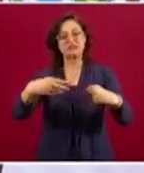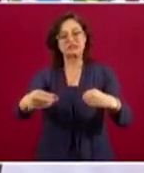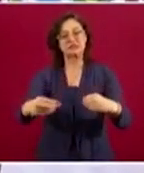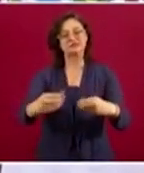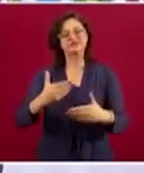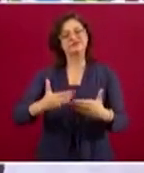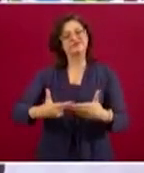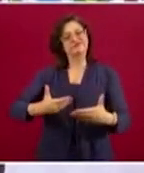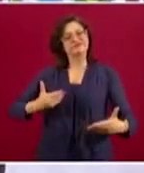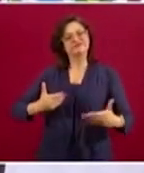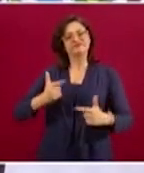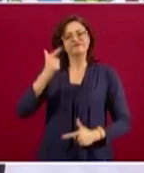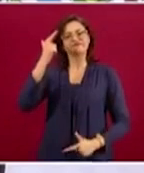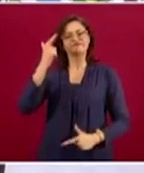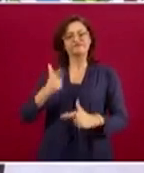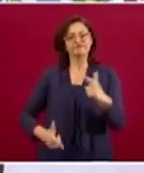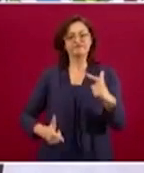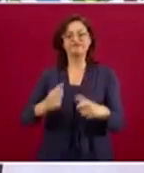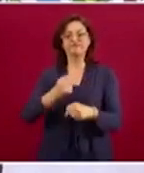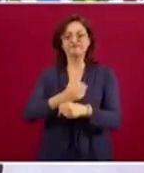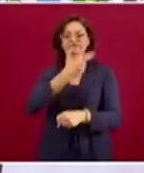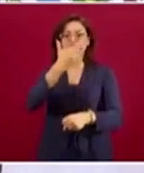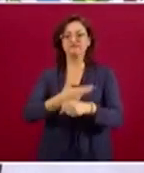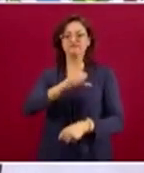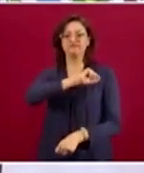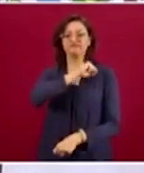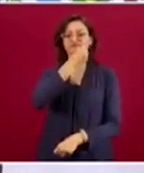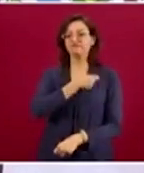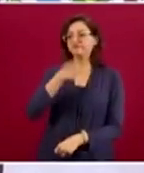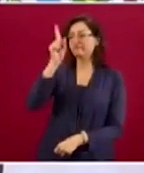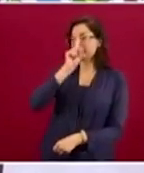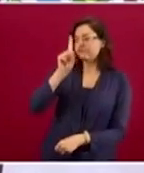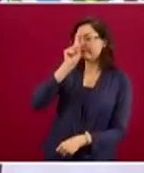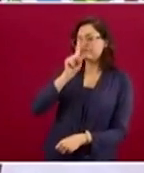recomendadas por la Secretaría de Salud.